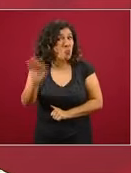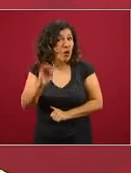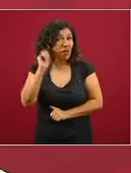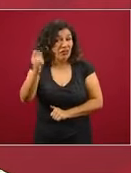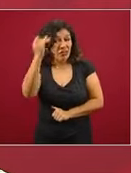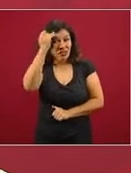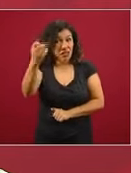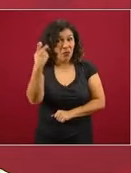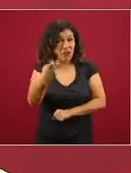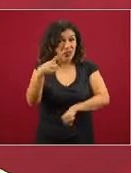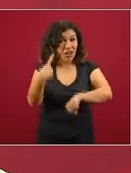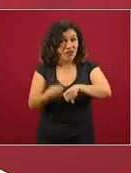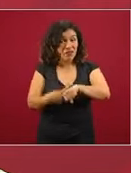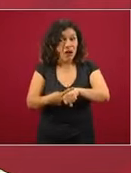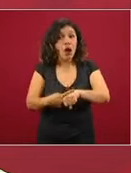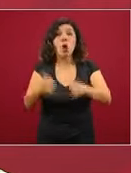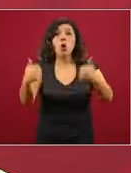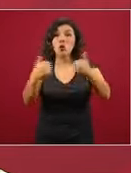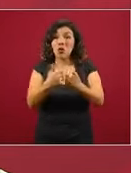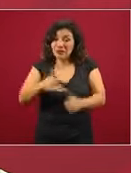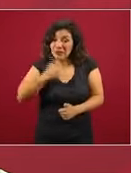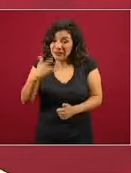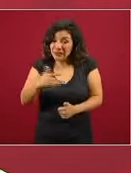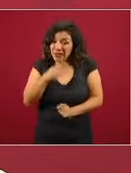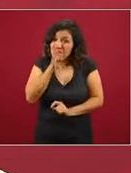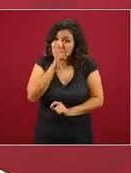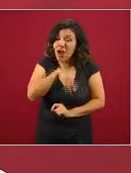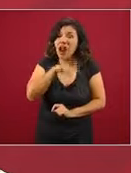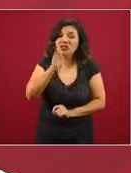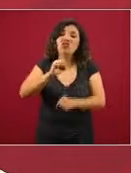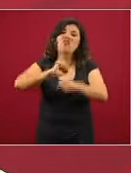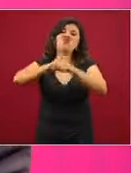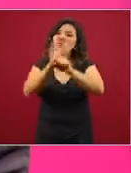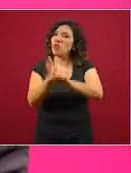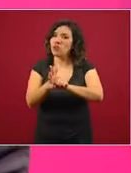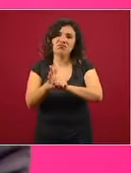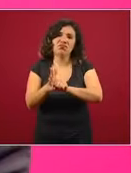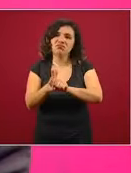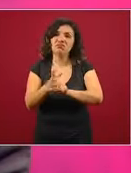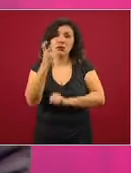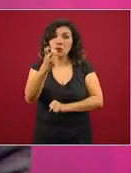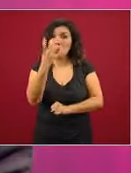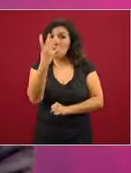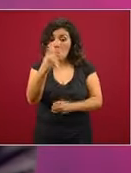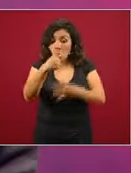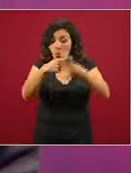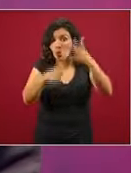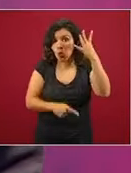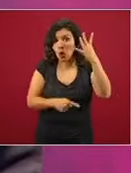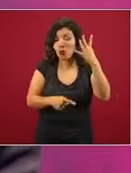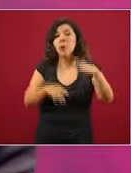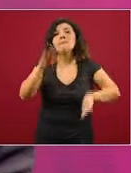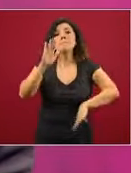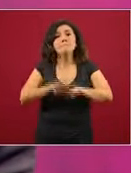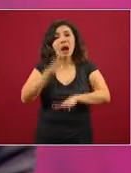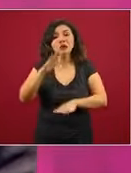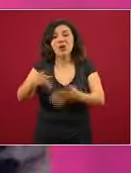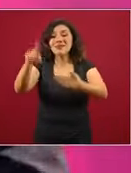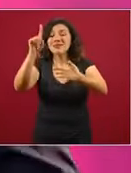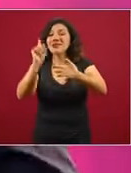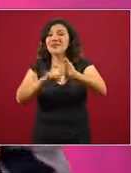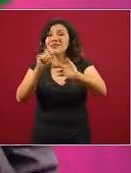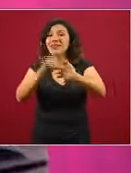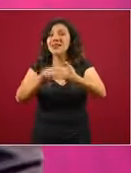durante la epidemia, en presencia de estos síntomas, es COVID. Estas 4 medidas, agregadas a la